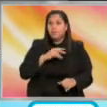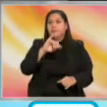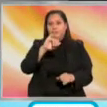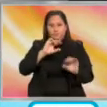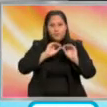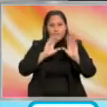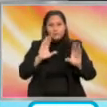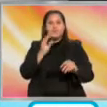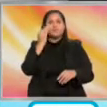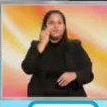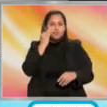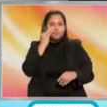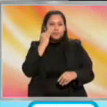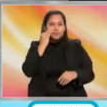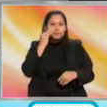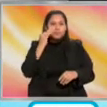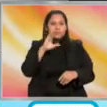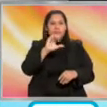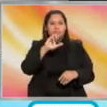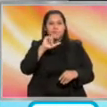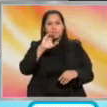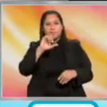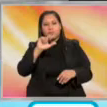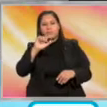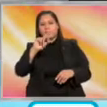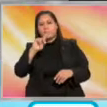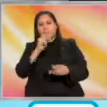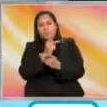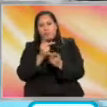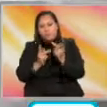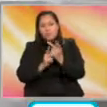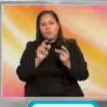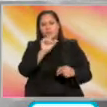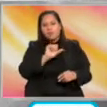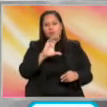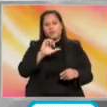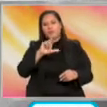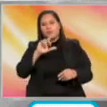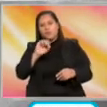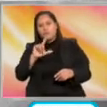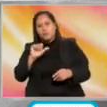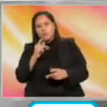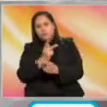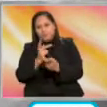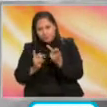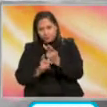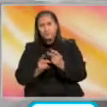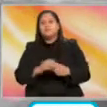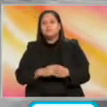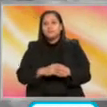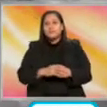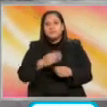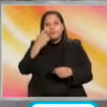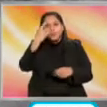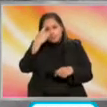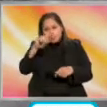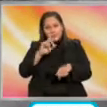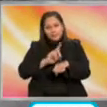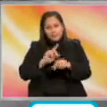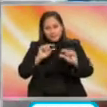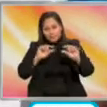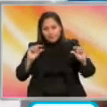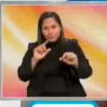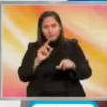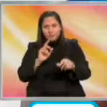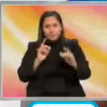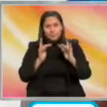¿Sí? tenemos Facebook, es Caracola Producciones, y Twitter, @CaracolaPro. Ah, pues Muy mira, bien. ahí están. Para que estemos al día con todo. Luego para